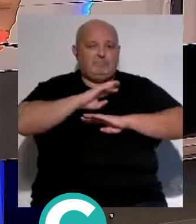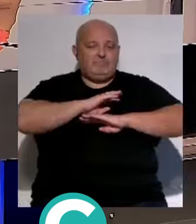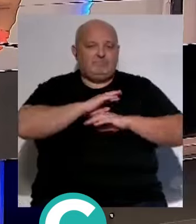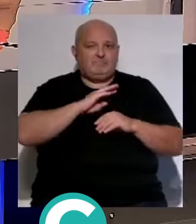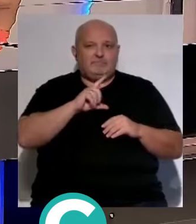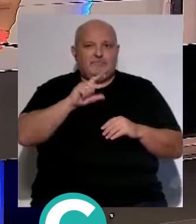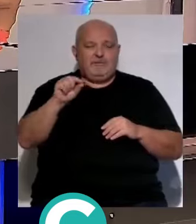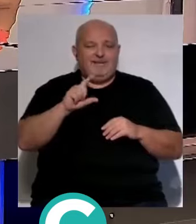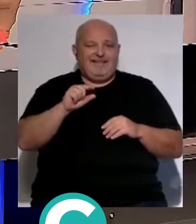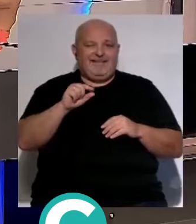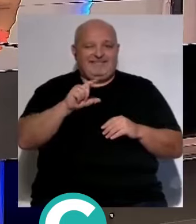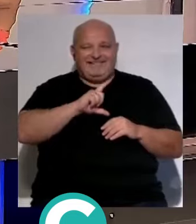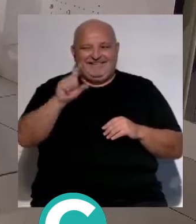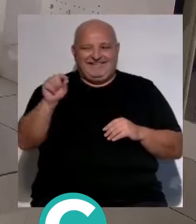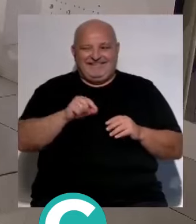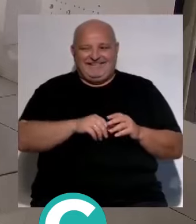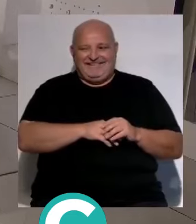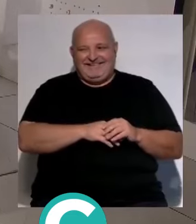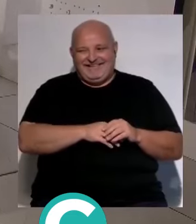ansia más barata.